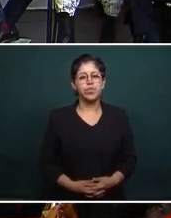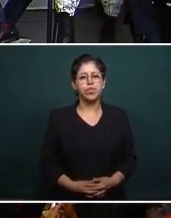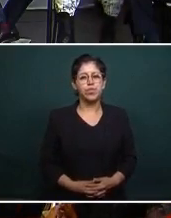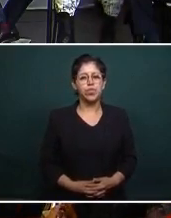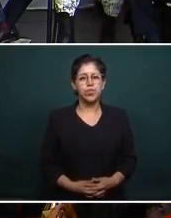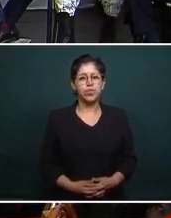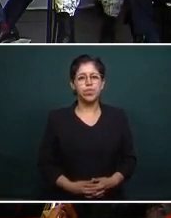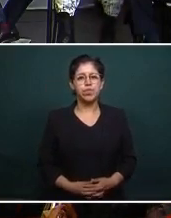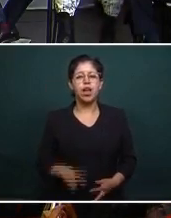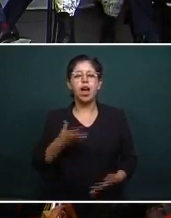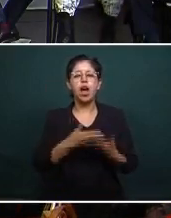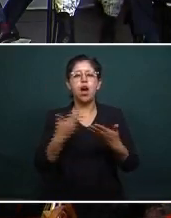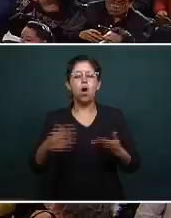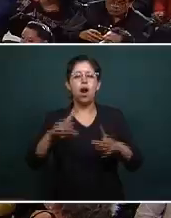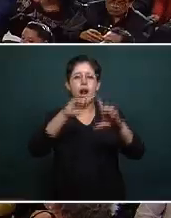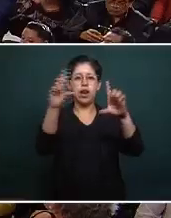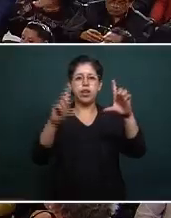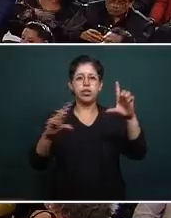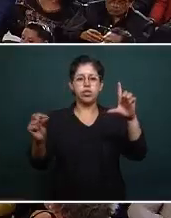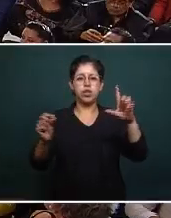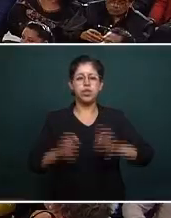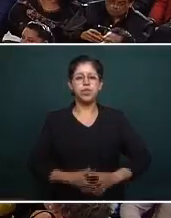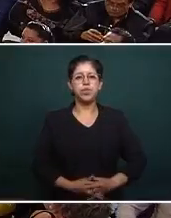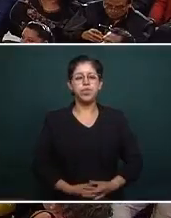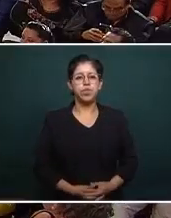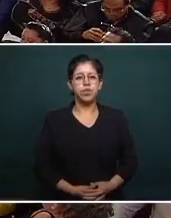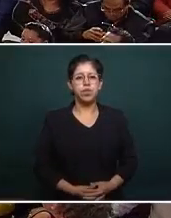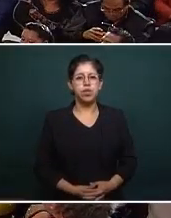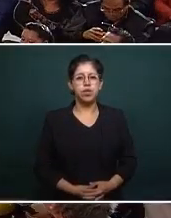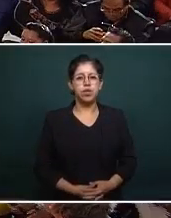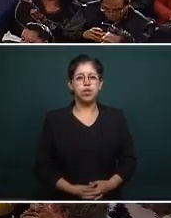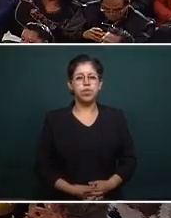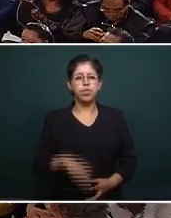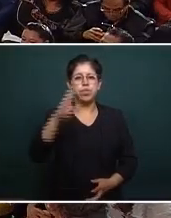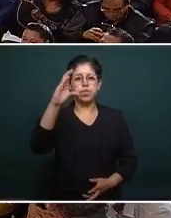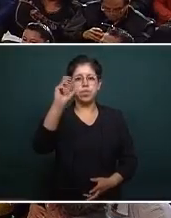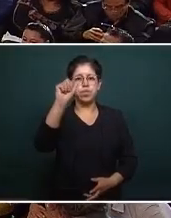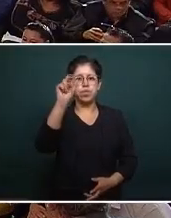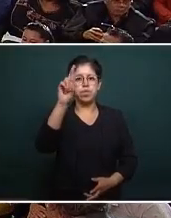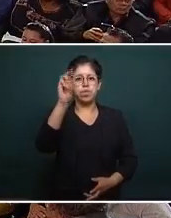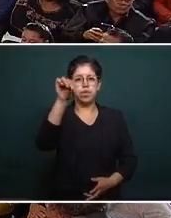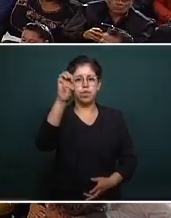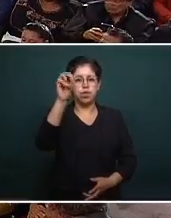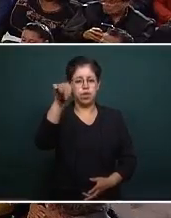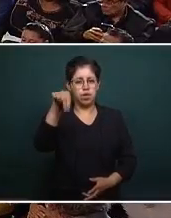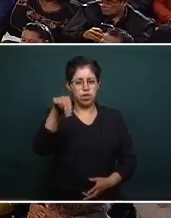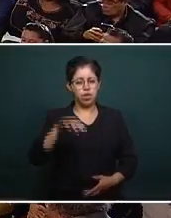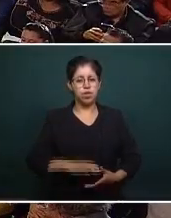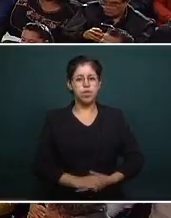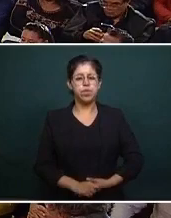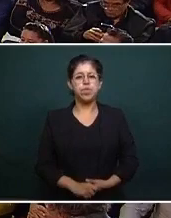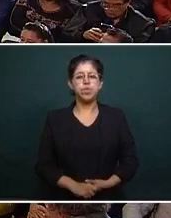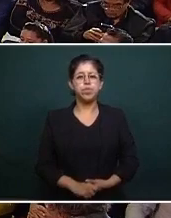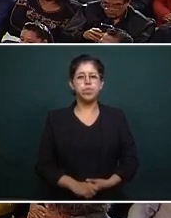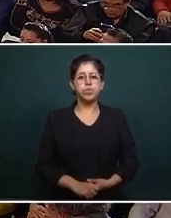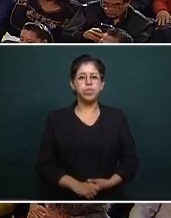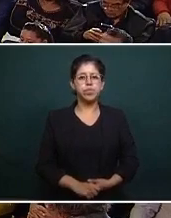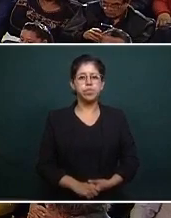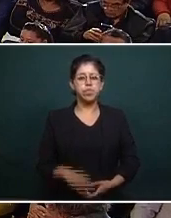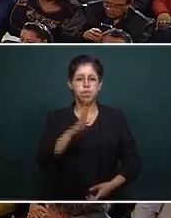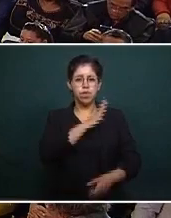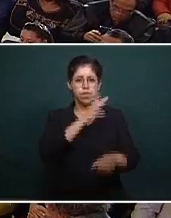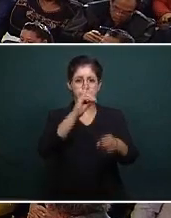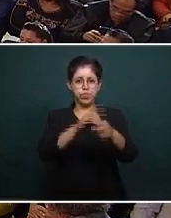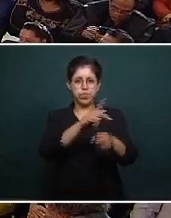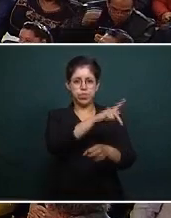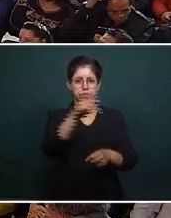Vamos a lo nacional. Carmen. Muy buenos